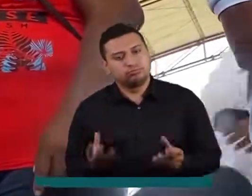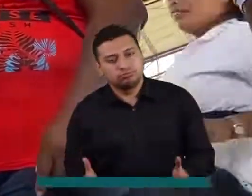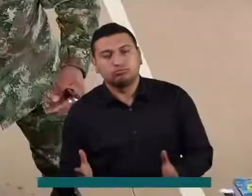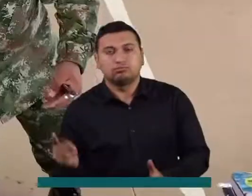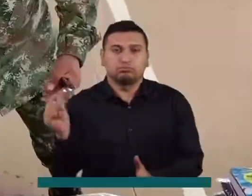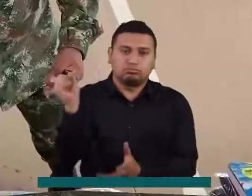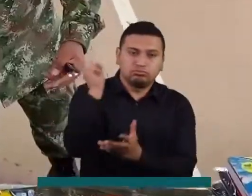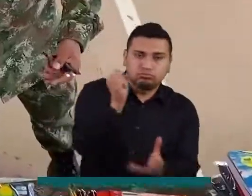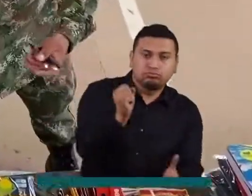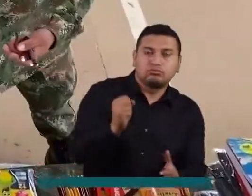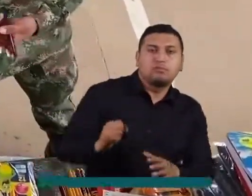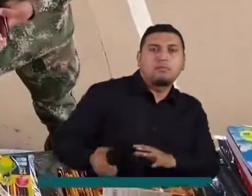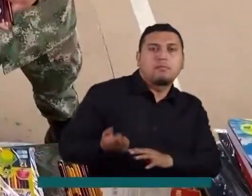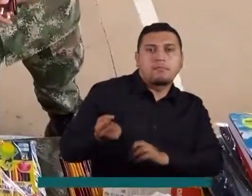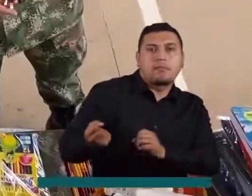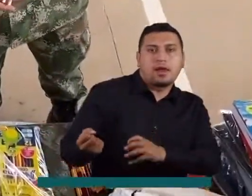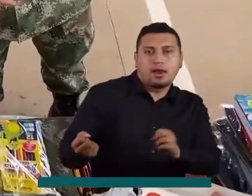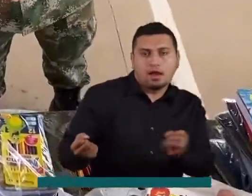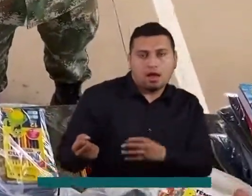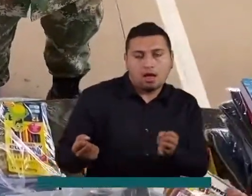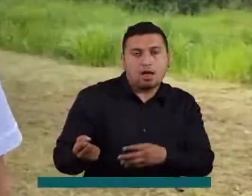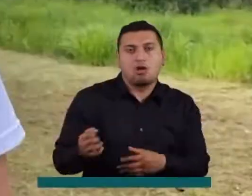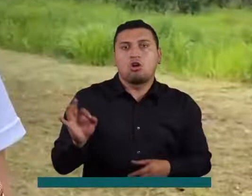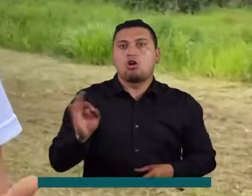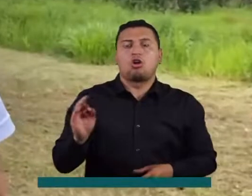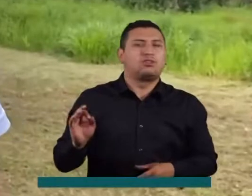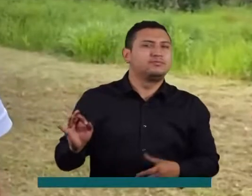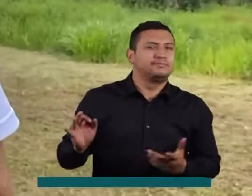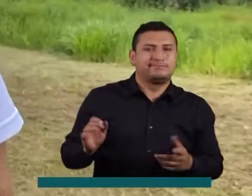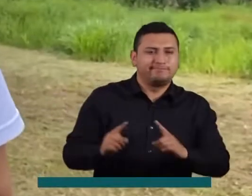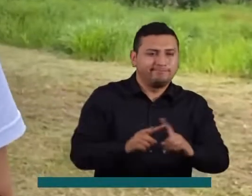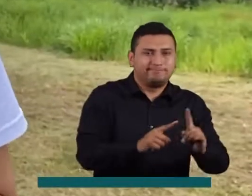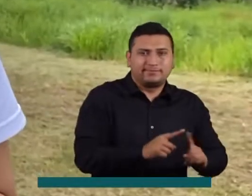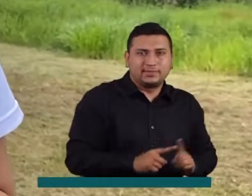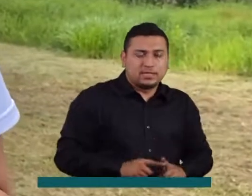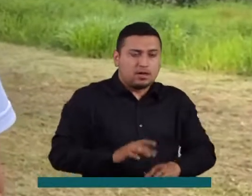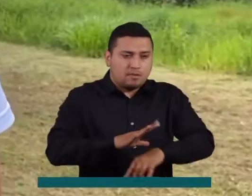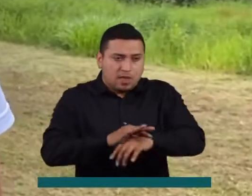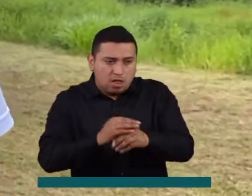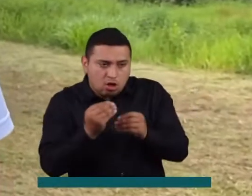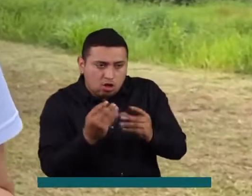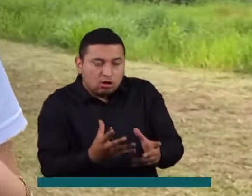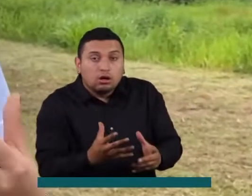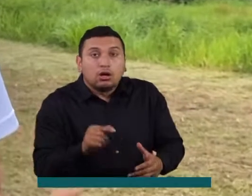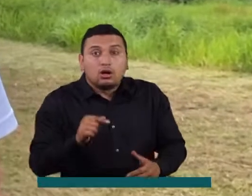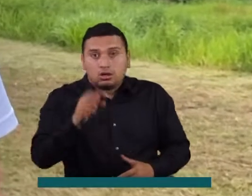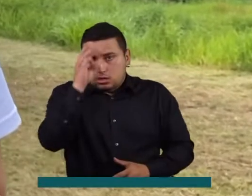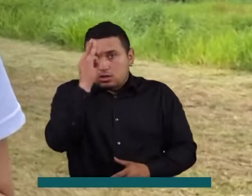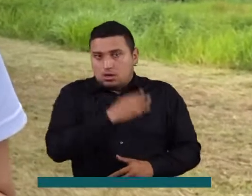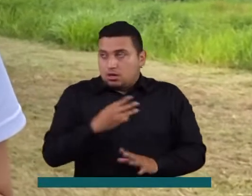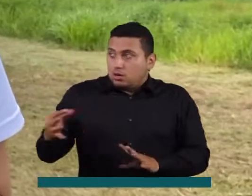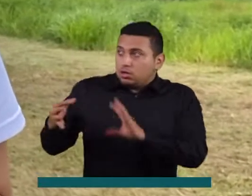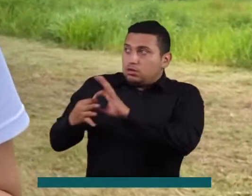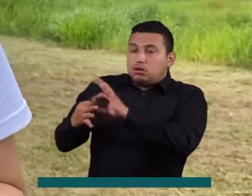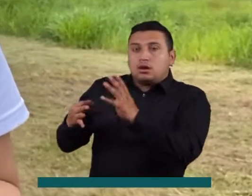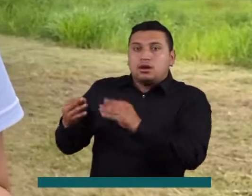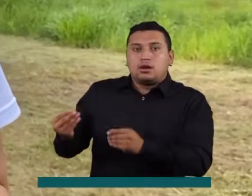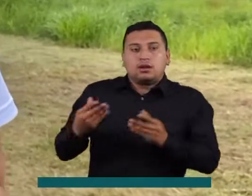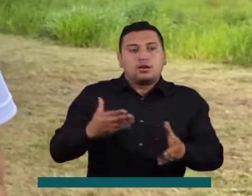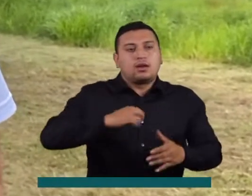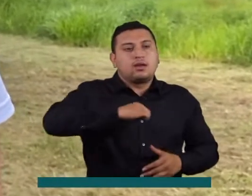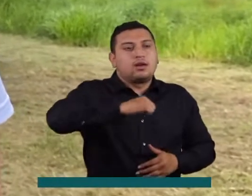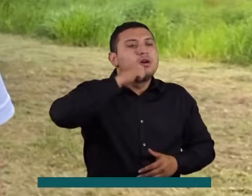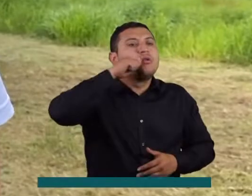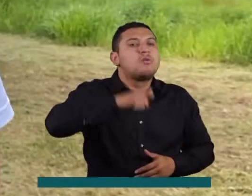escolares y equipos médicos. Nos sumamos a la actividad desarrollada por el Ejército Nacional para la Garantía de Derechos Humanos acá